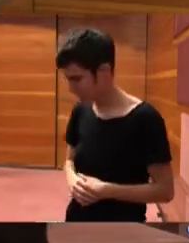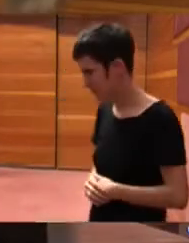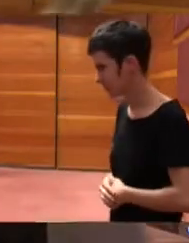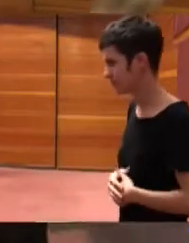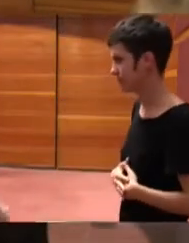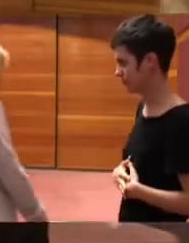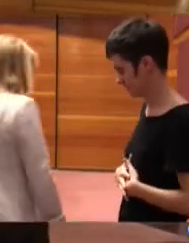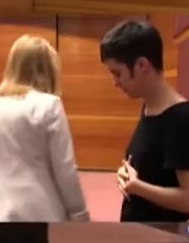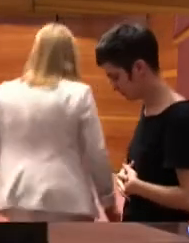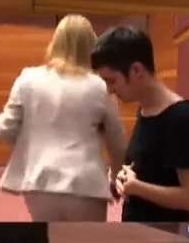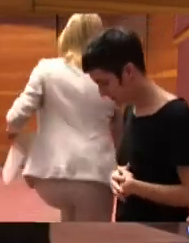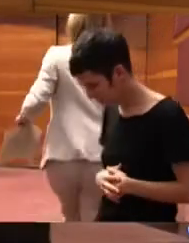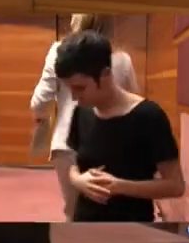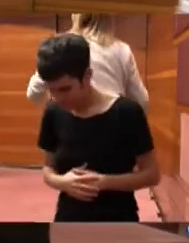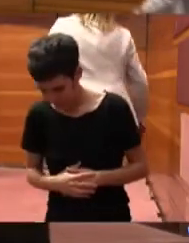aplauso.